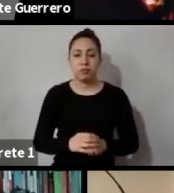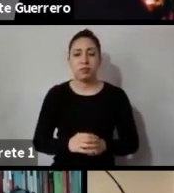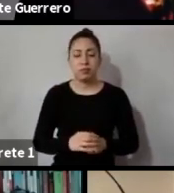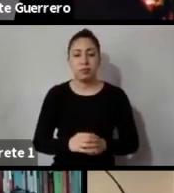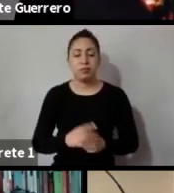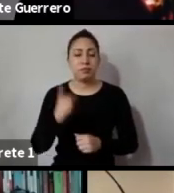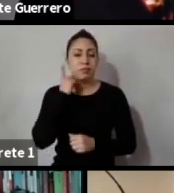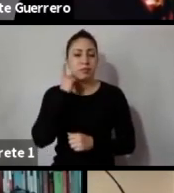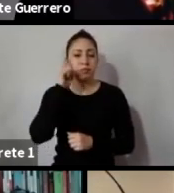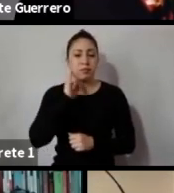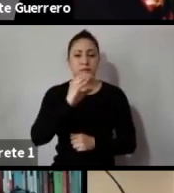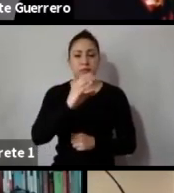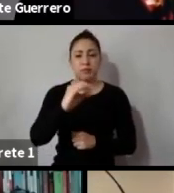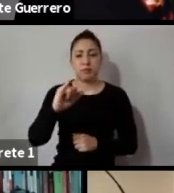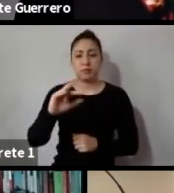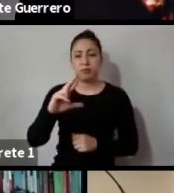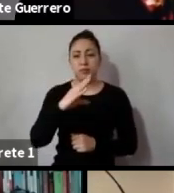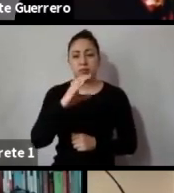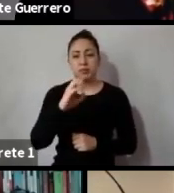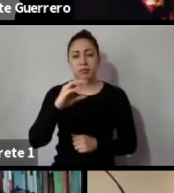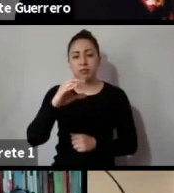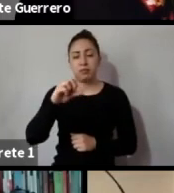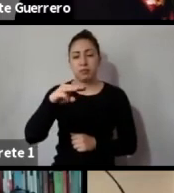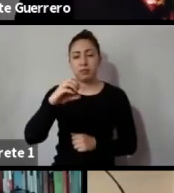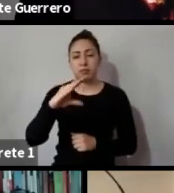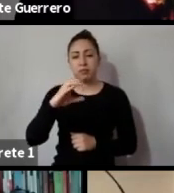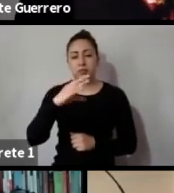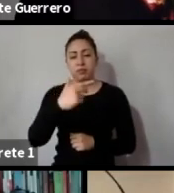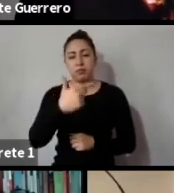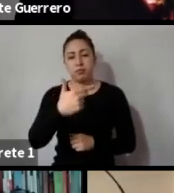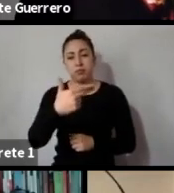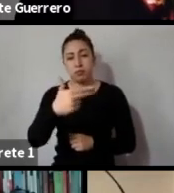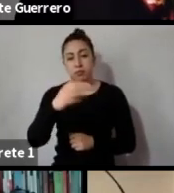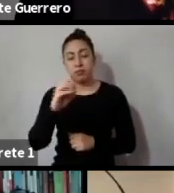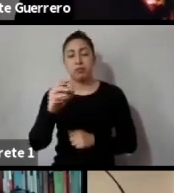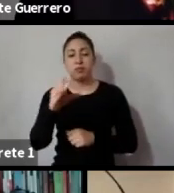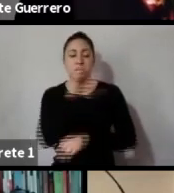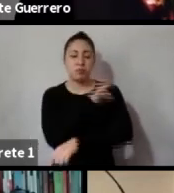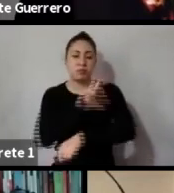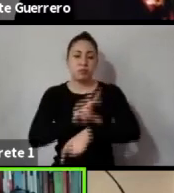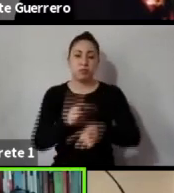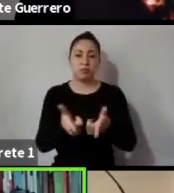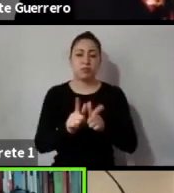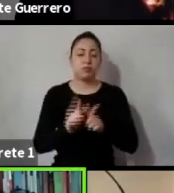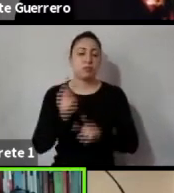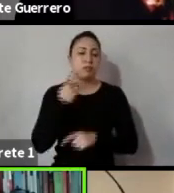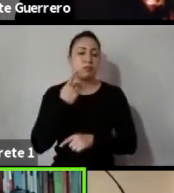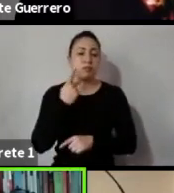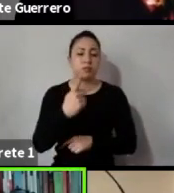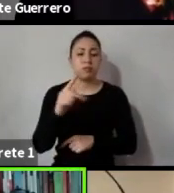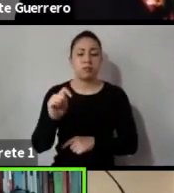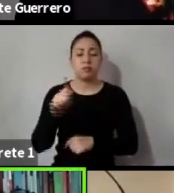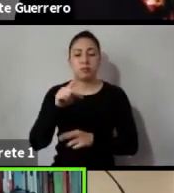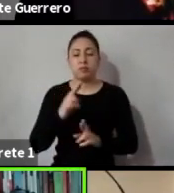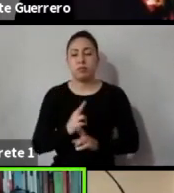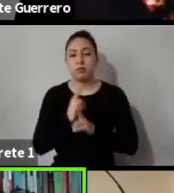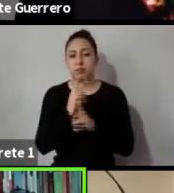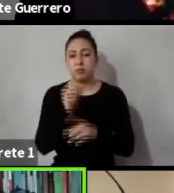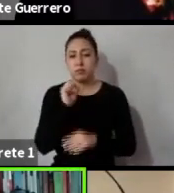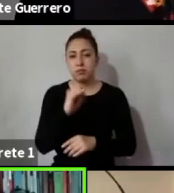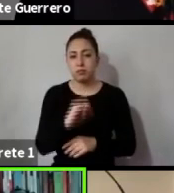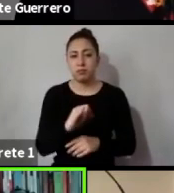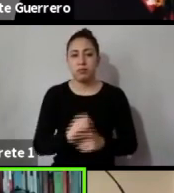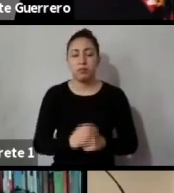Gracias. Diputada Circe Camacho Bastida, coordinadora del Grupo Parlamentario del PT. Circe Camacho, a